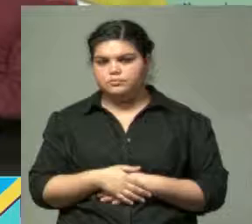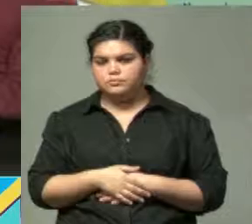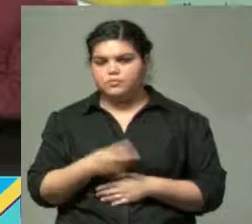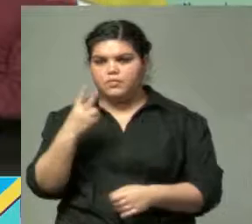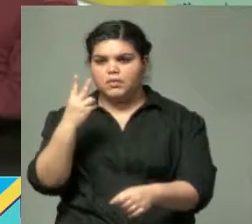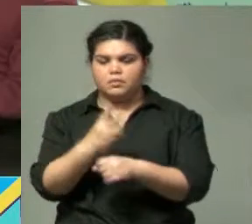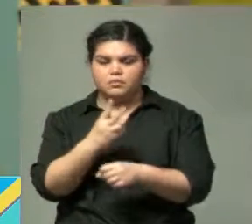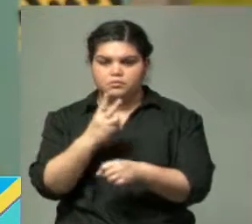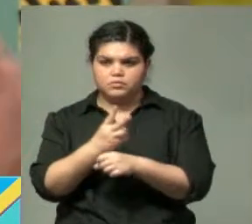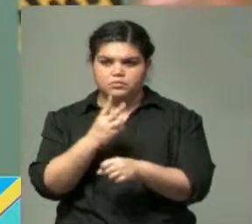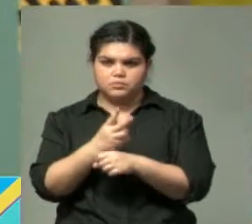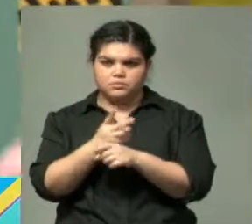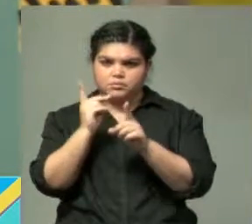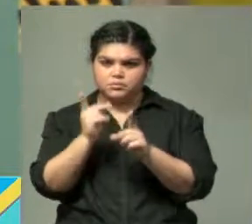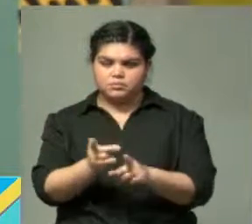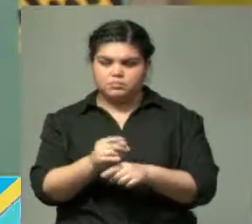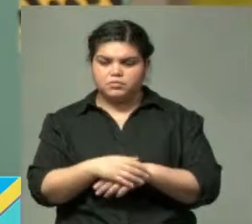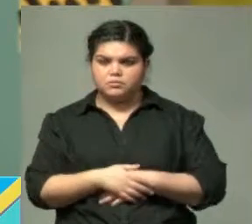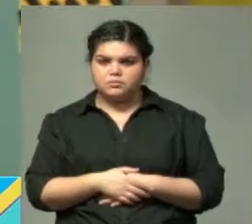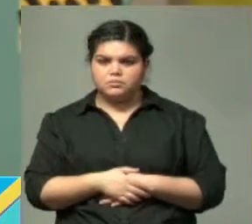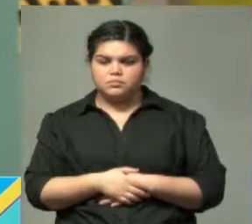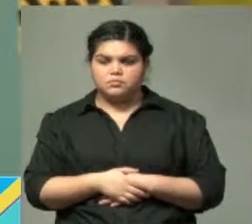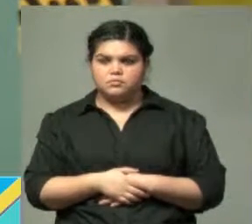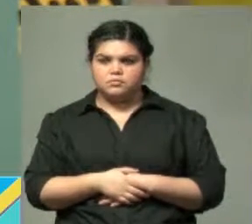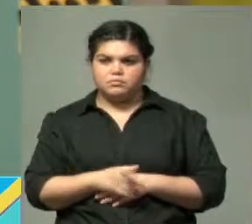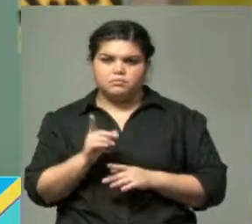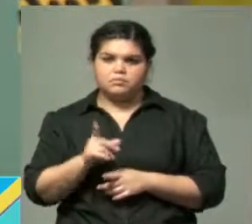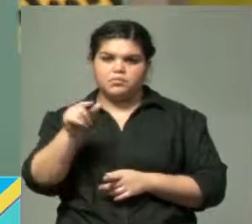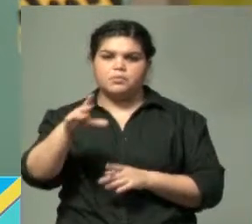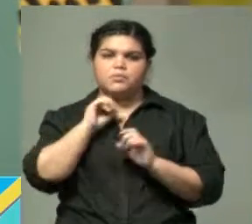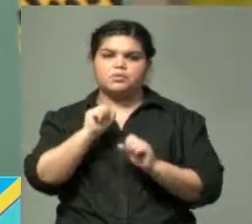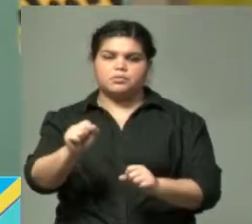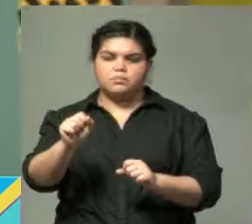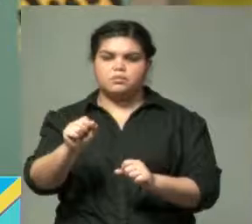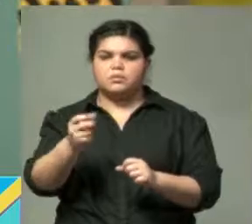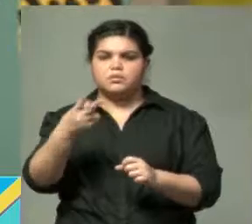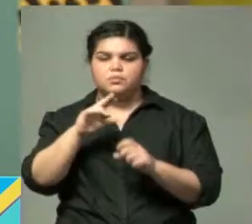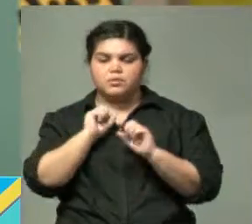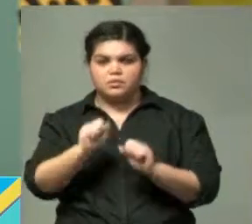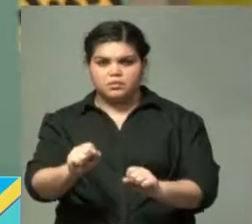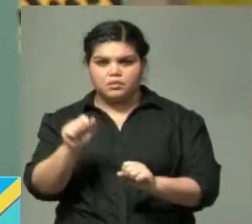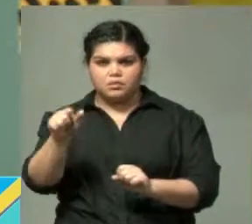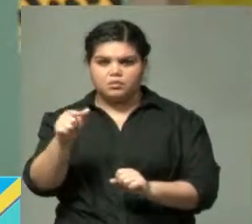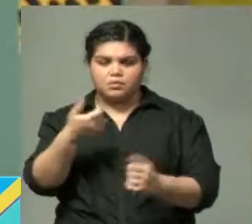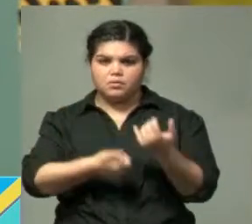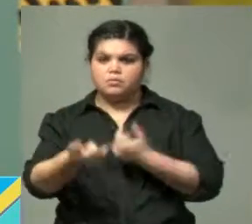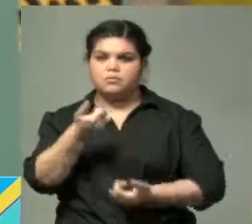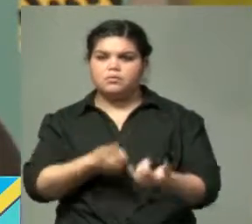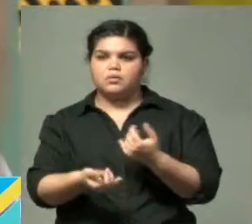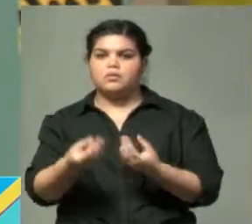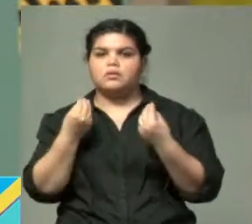segunda cuestión que está pasando son, como decía acá el subsecretario Alejandro, que el factor